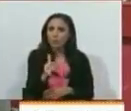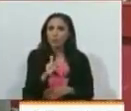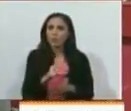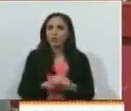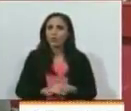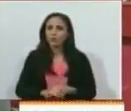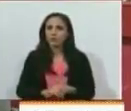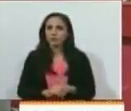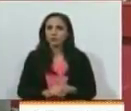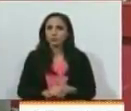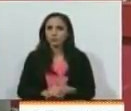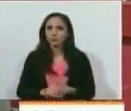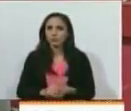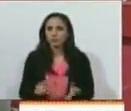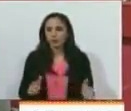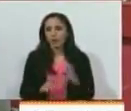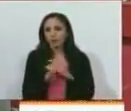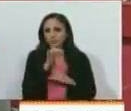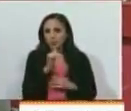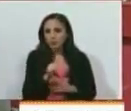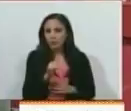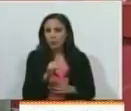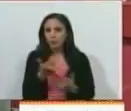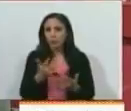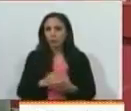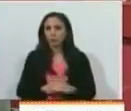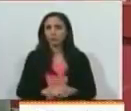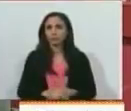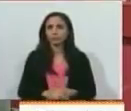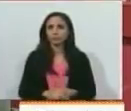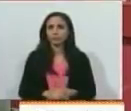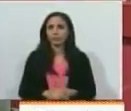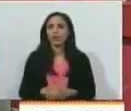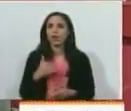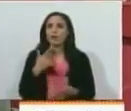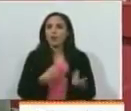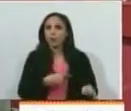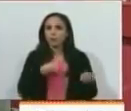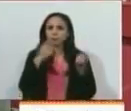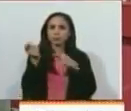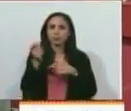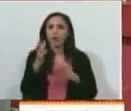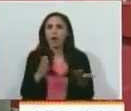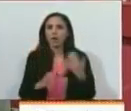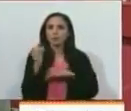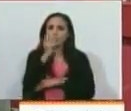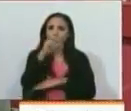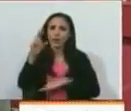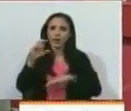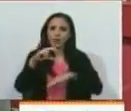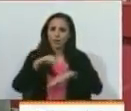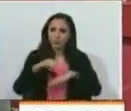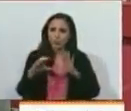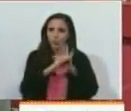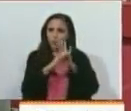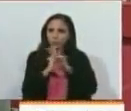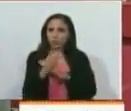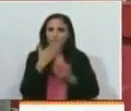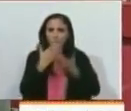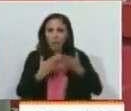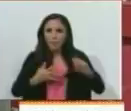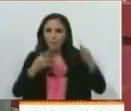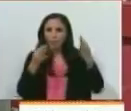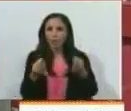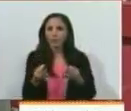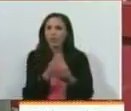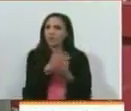en este caso mi persona no anunció, que vamos a llevar ante la Asamblea Nacional Constituyente una propuesta por la paz del